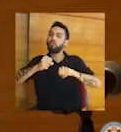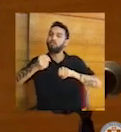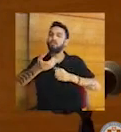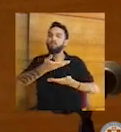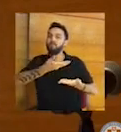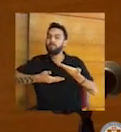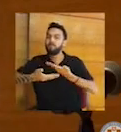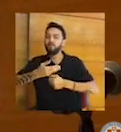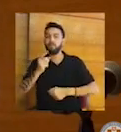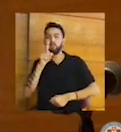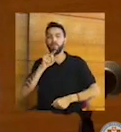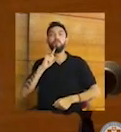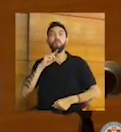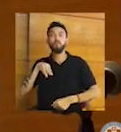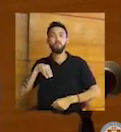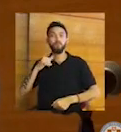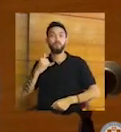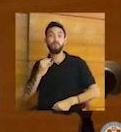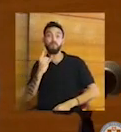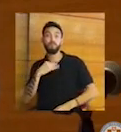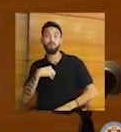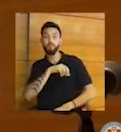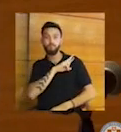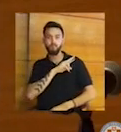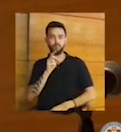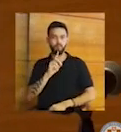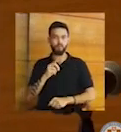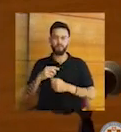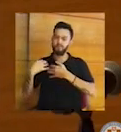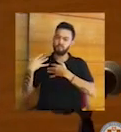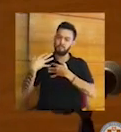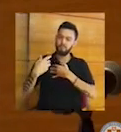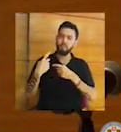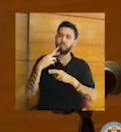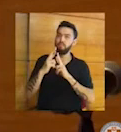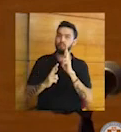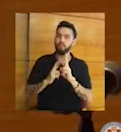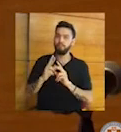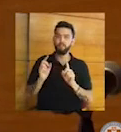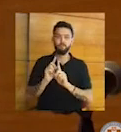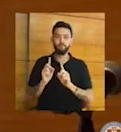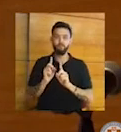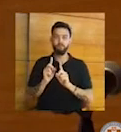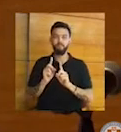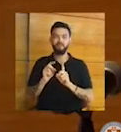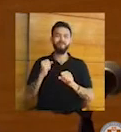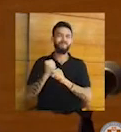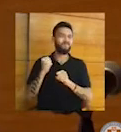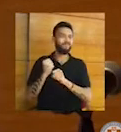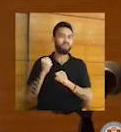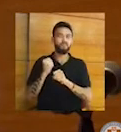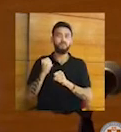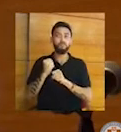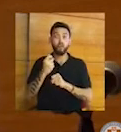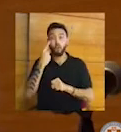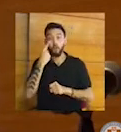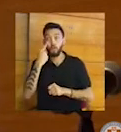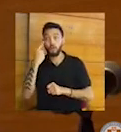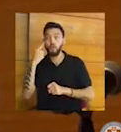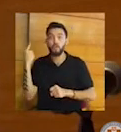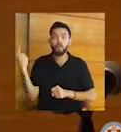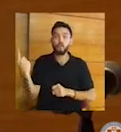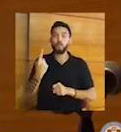seminario internacional creando las bases para el desarrollo sustentable del litio en Chile el viernes pasado fue presentado oficialmente el litio y más temas y